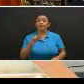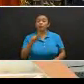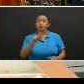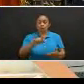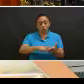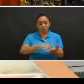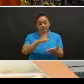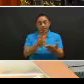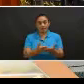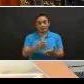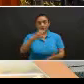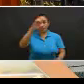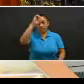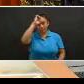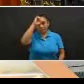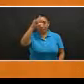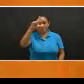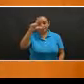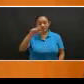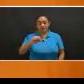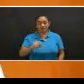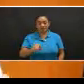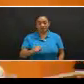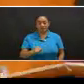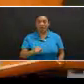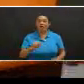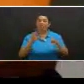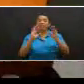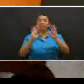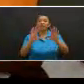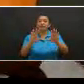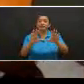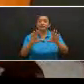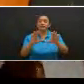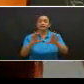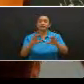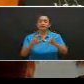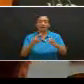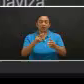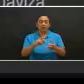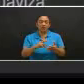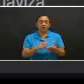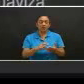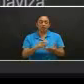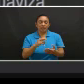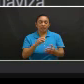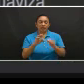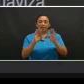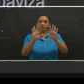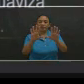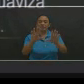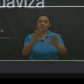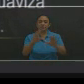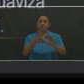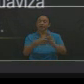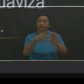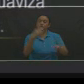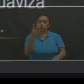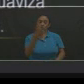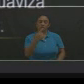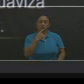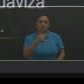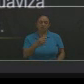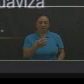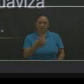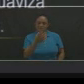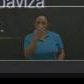de Eclesiastés, capítulo número 10 y verso número 4 dice: si la ira del gobernante se levanta contra ti,